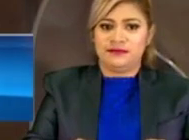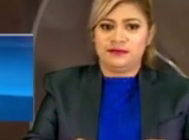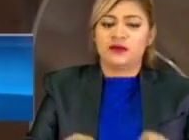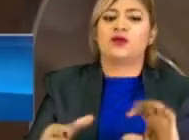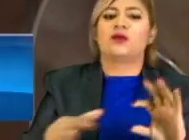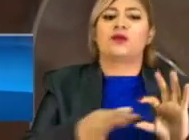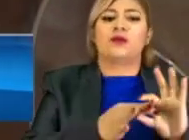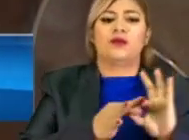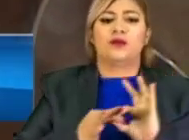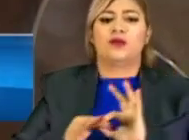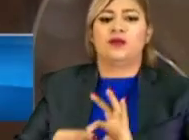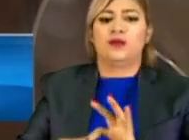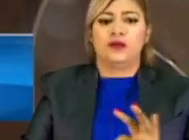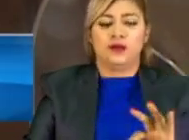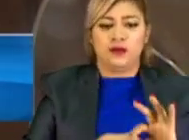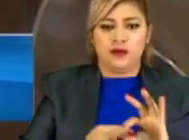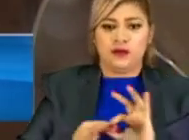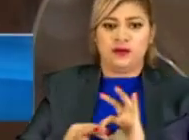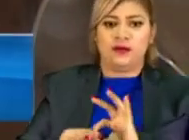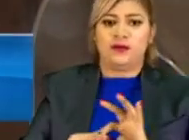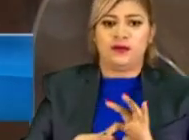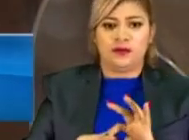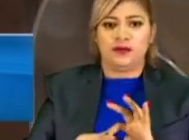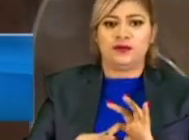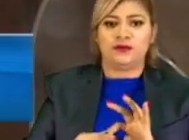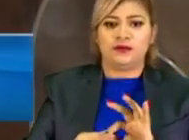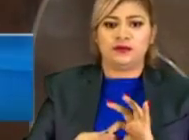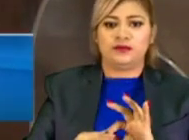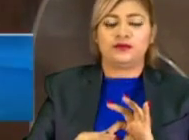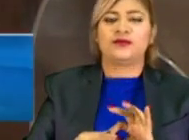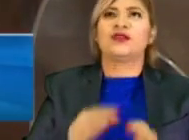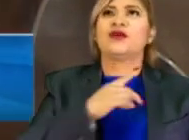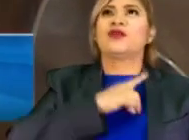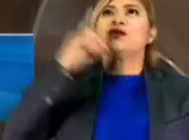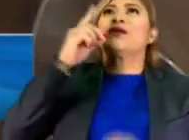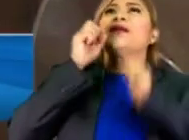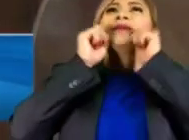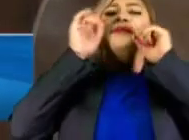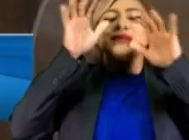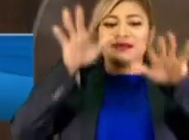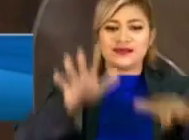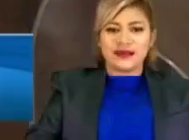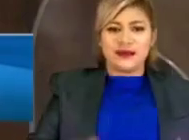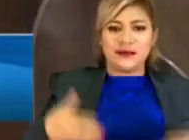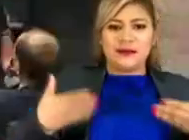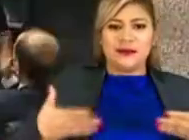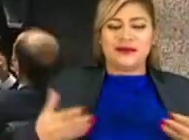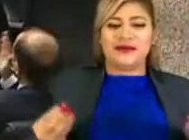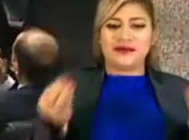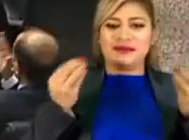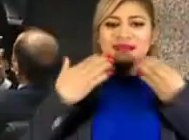Unidos lo haremos. Que Dios bendiga a Panamá. Muchas gracias.